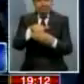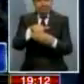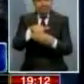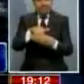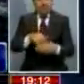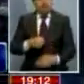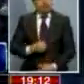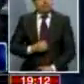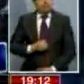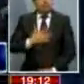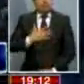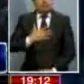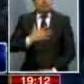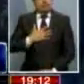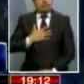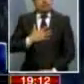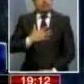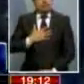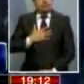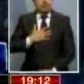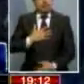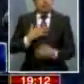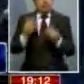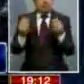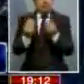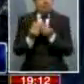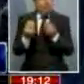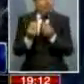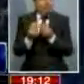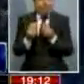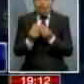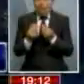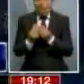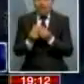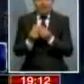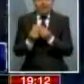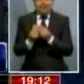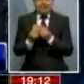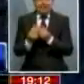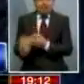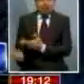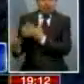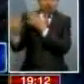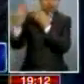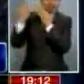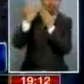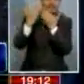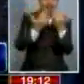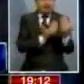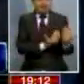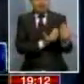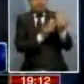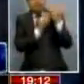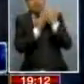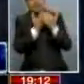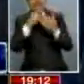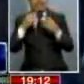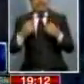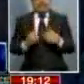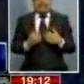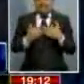Hemos sentido una ola, una verdadera ola de entusiasmo y de